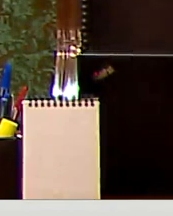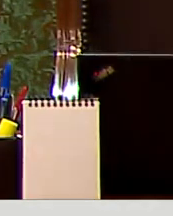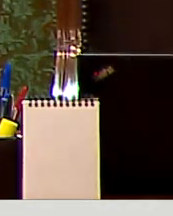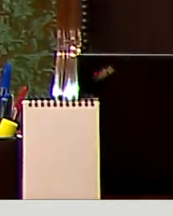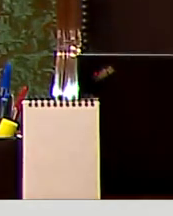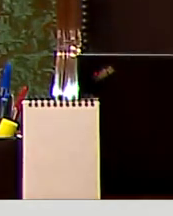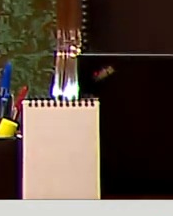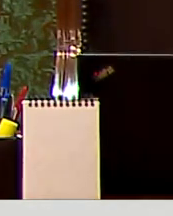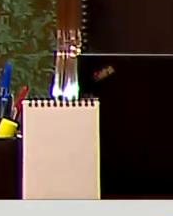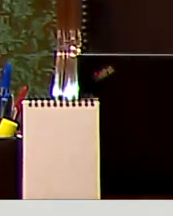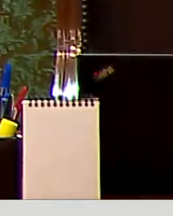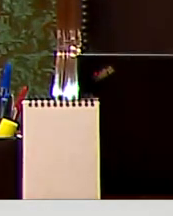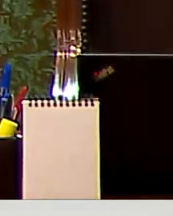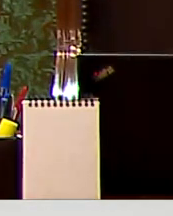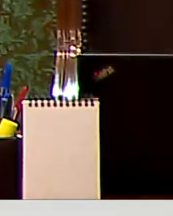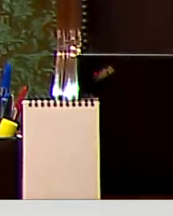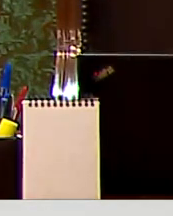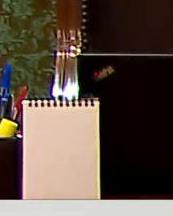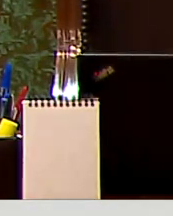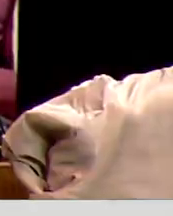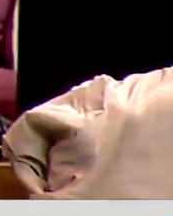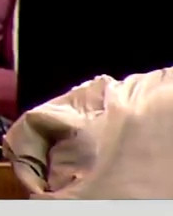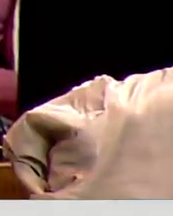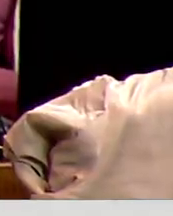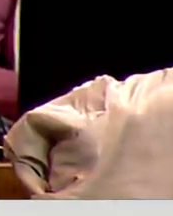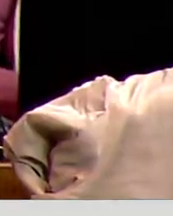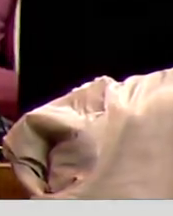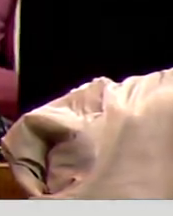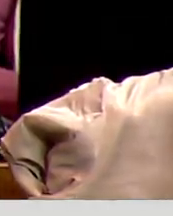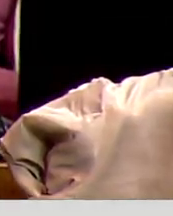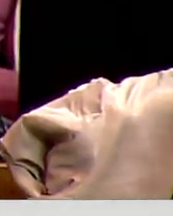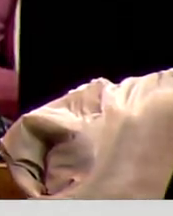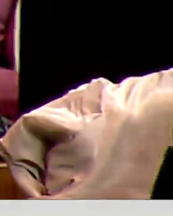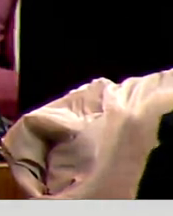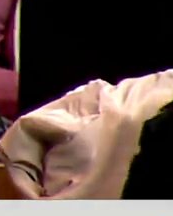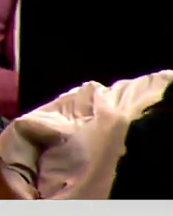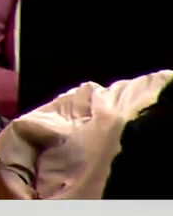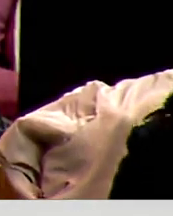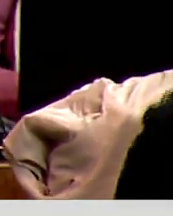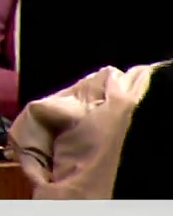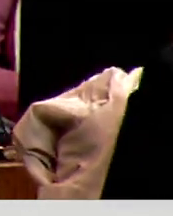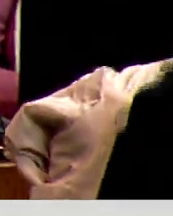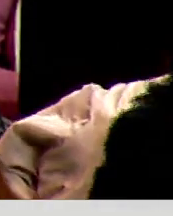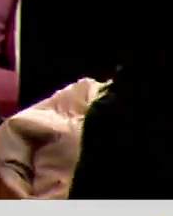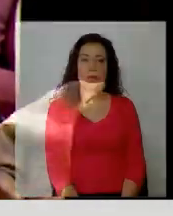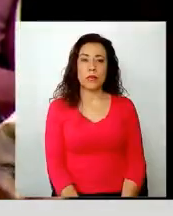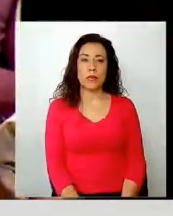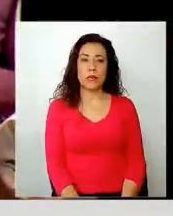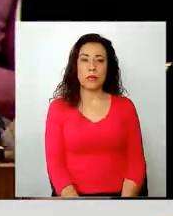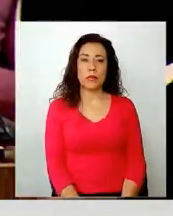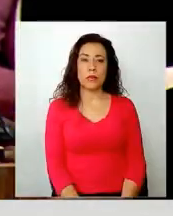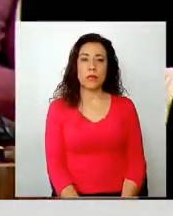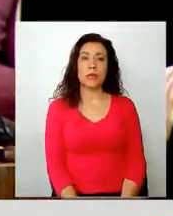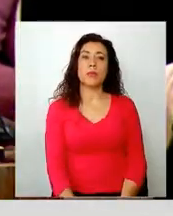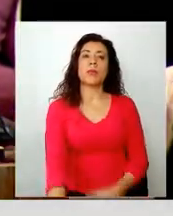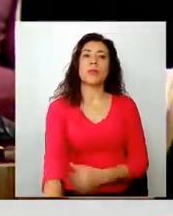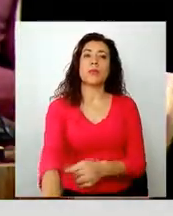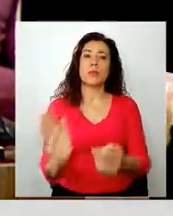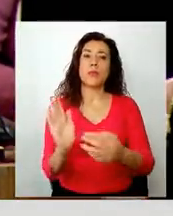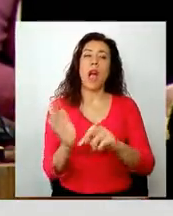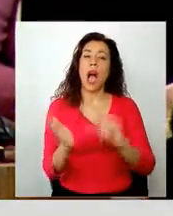diputada bello de la región de Valparaíso presidente que estamos frente a una crisis